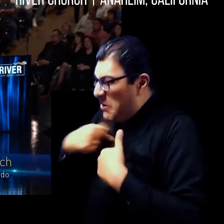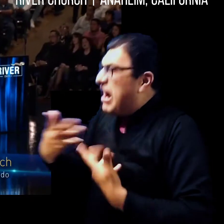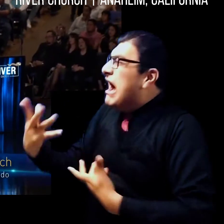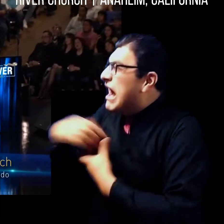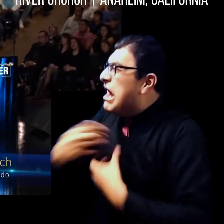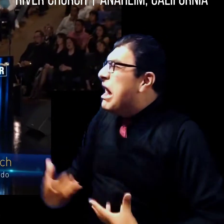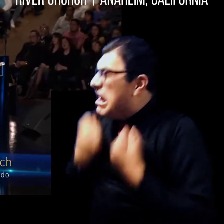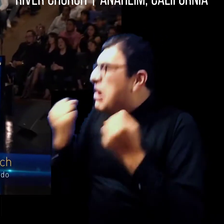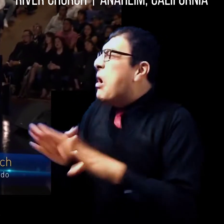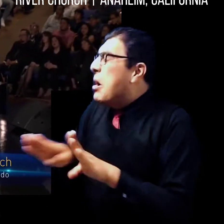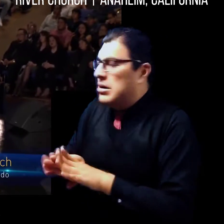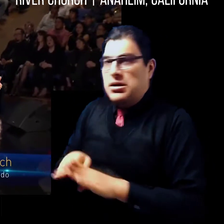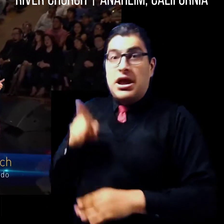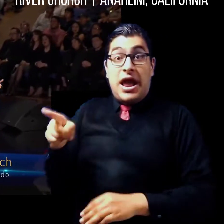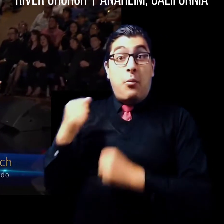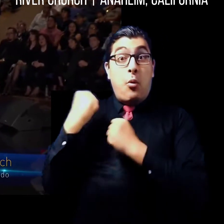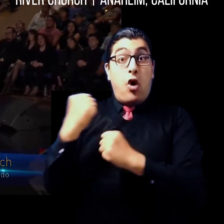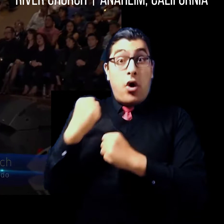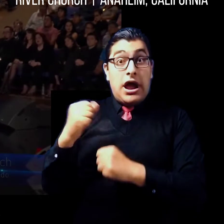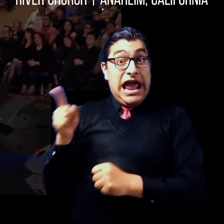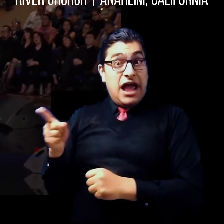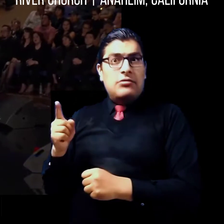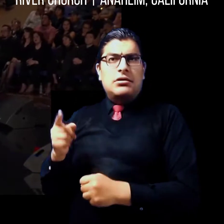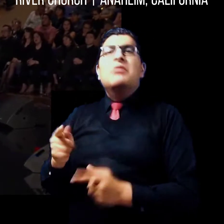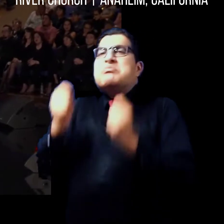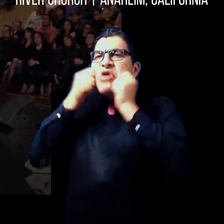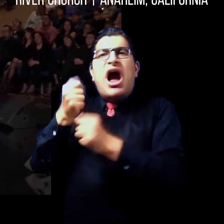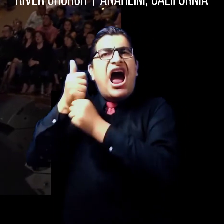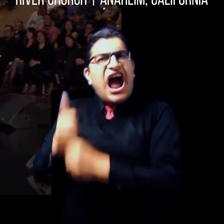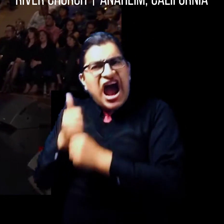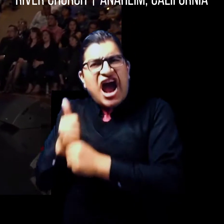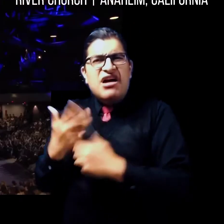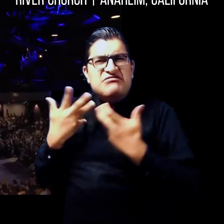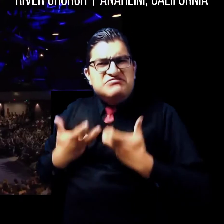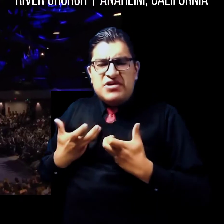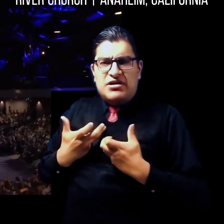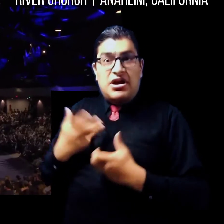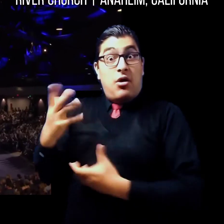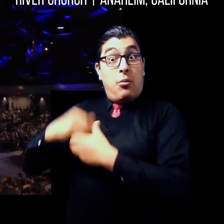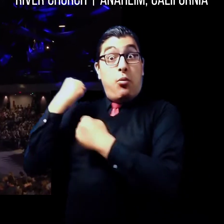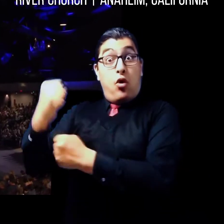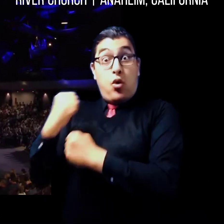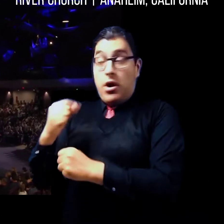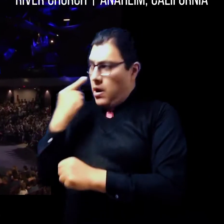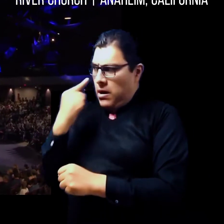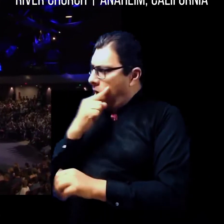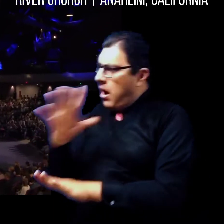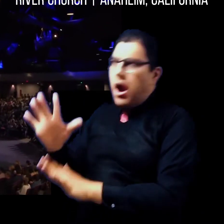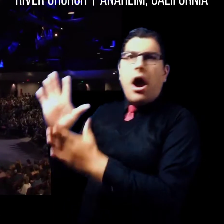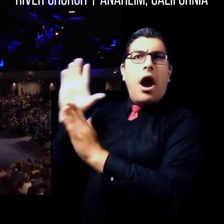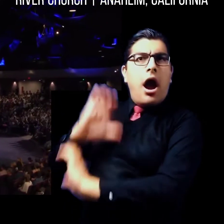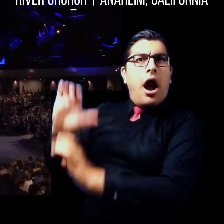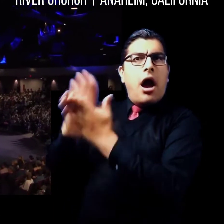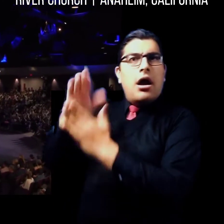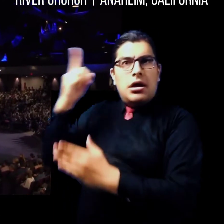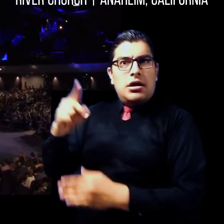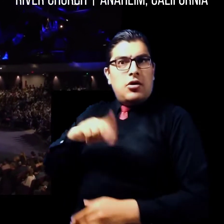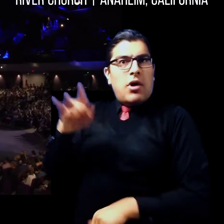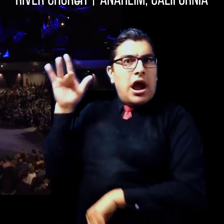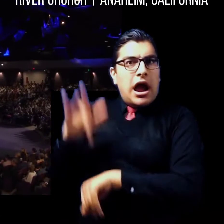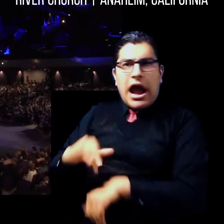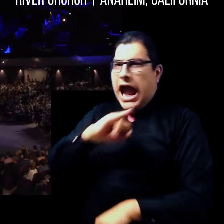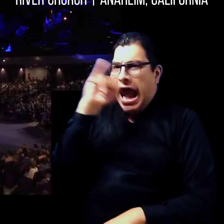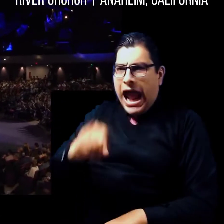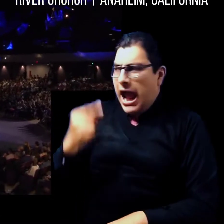primero, tienen un poder que los hace alabar y adorar que él nunca ha visto antes.